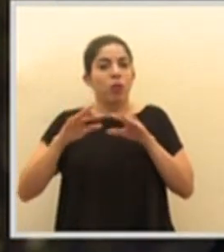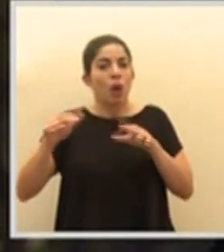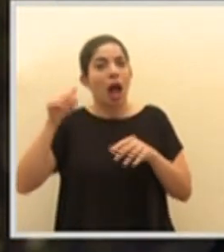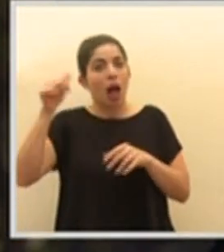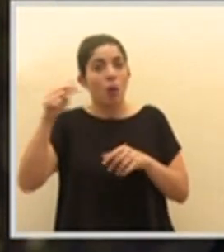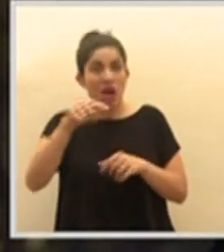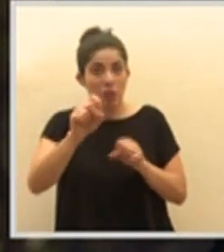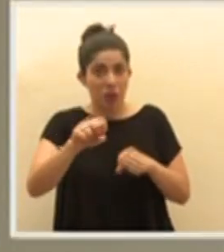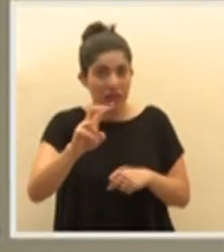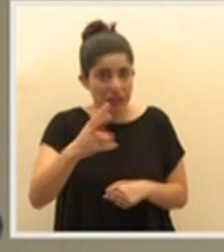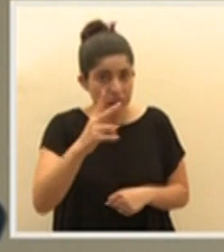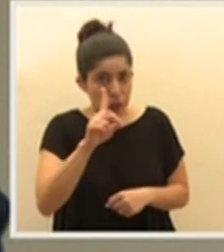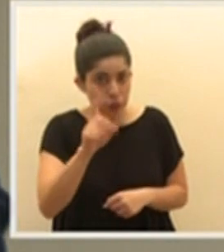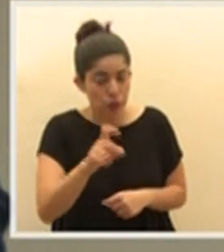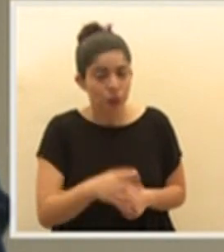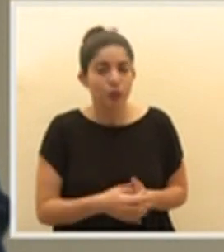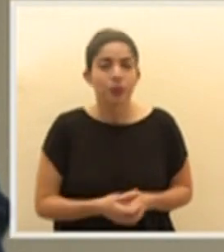Alajuela?